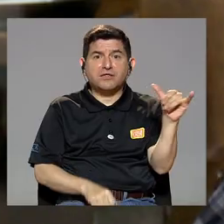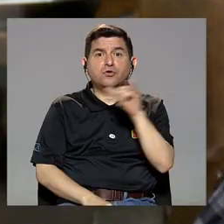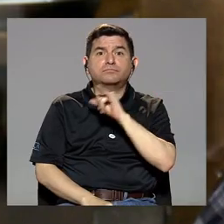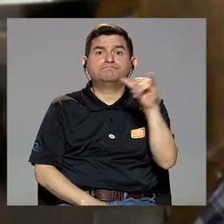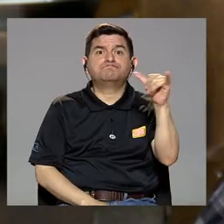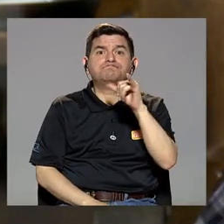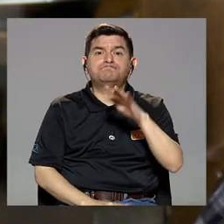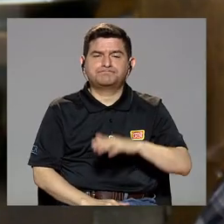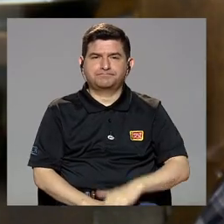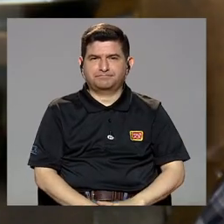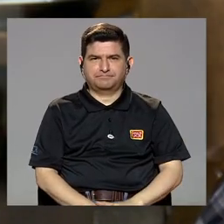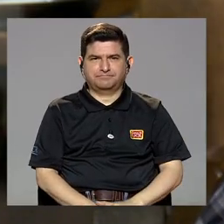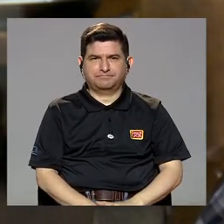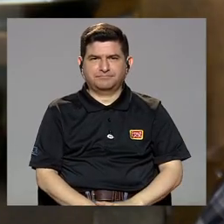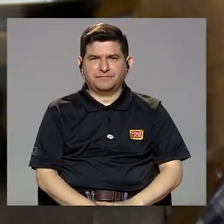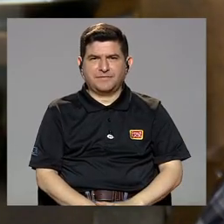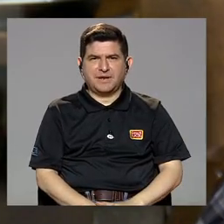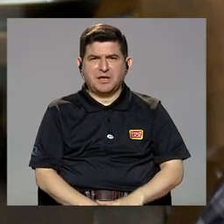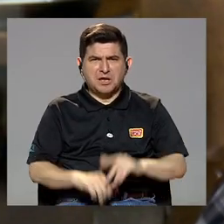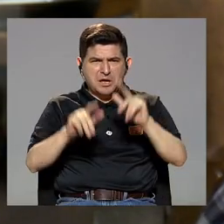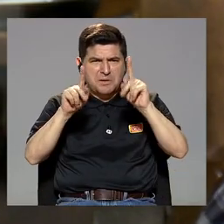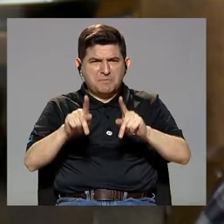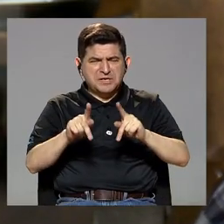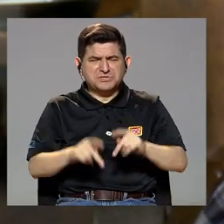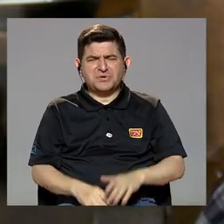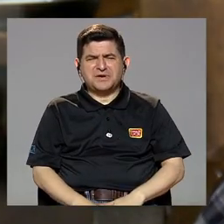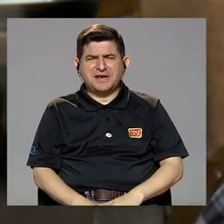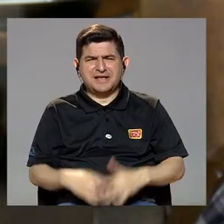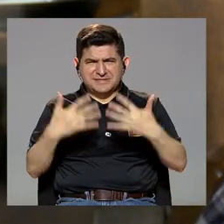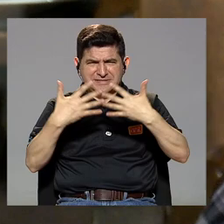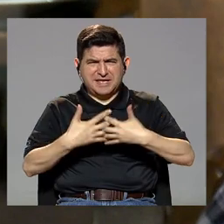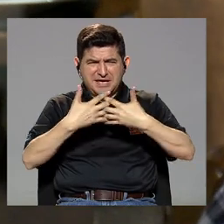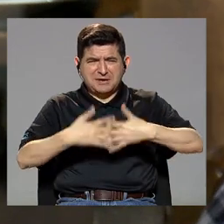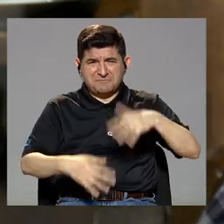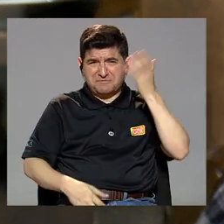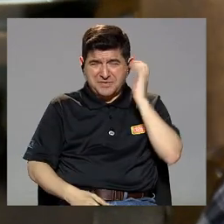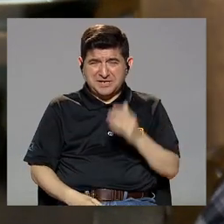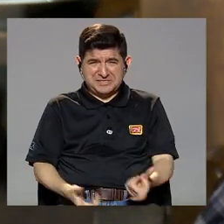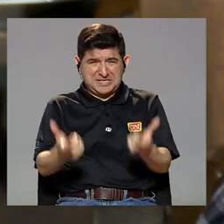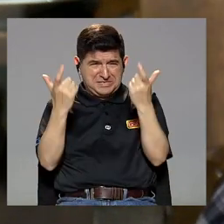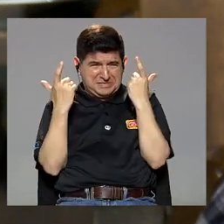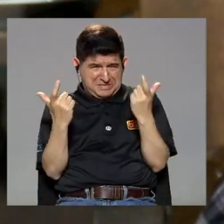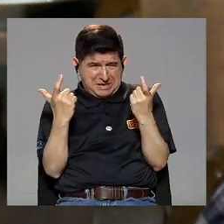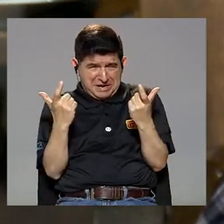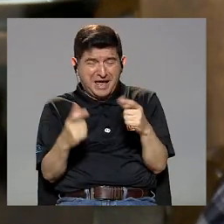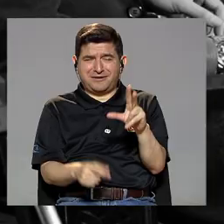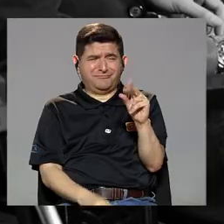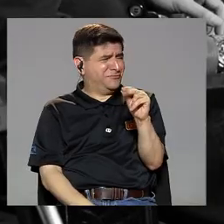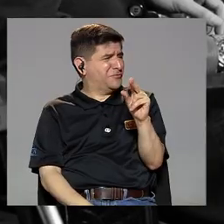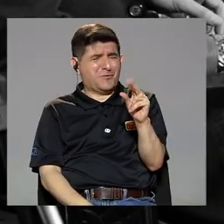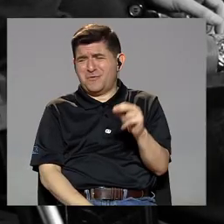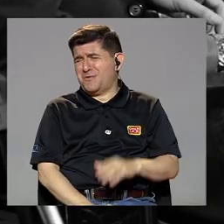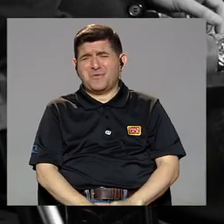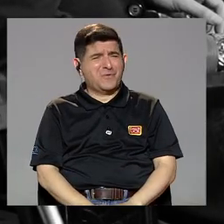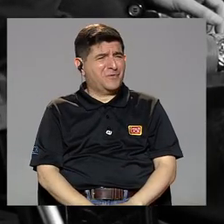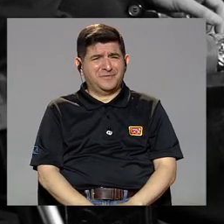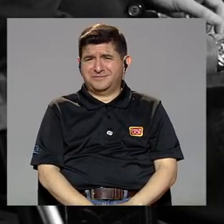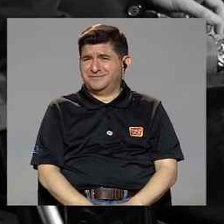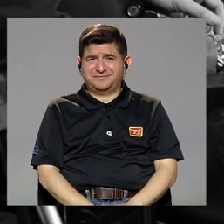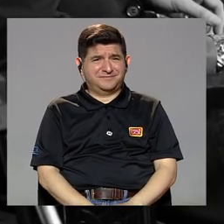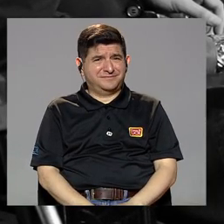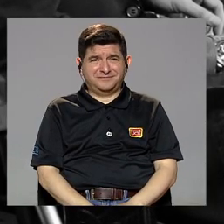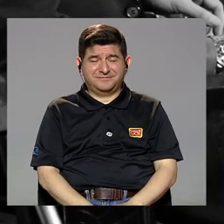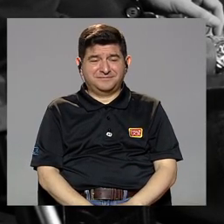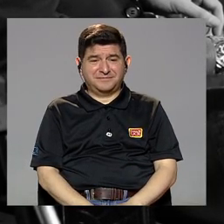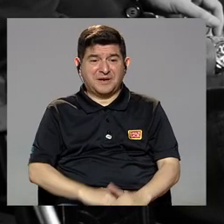no ninguno está en radio porque era un negociazo o se ganaba mucho las